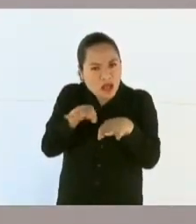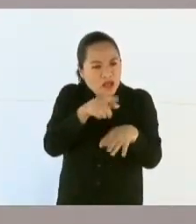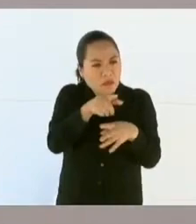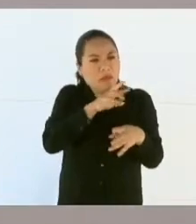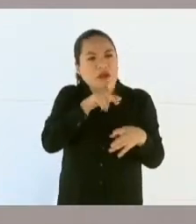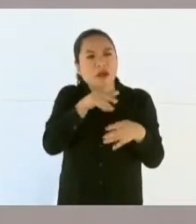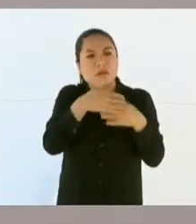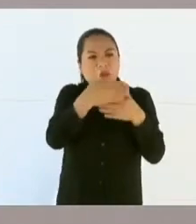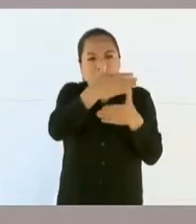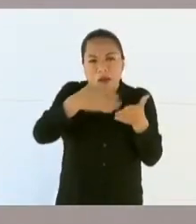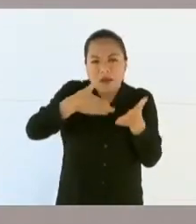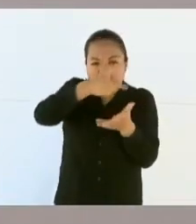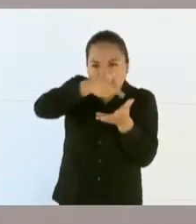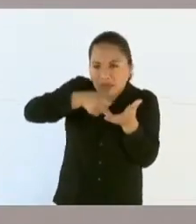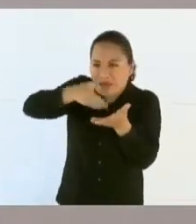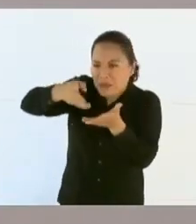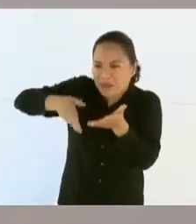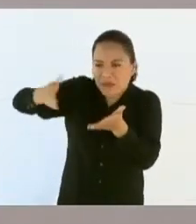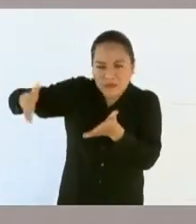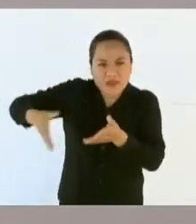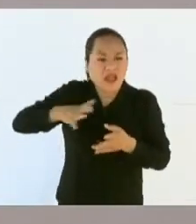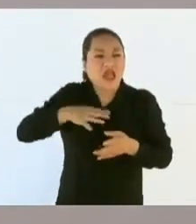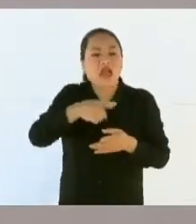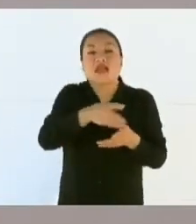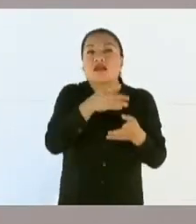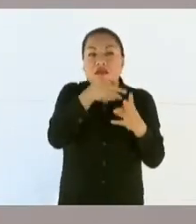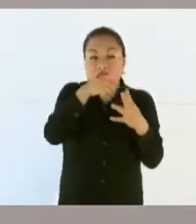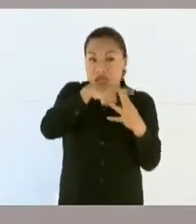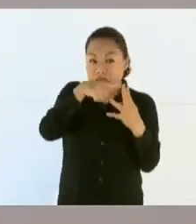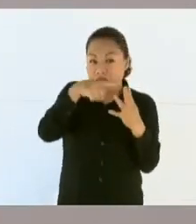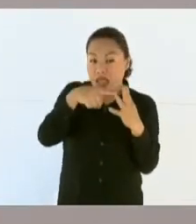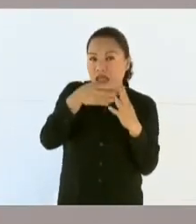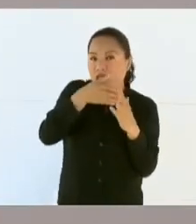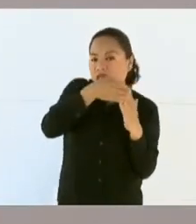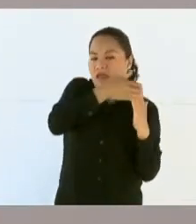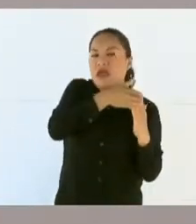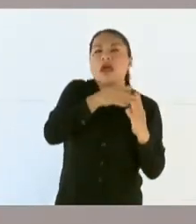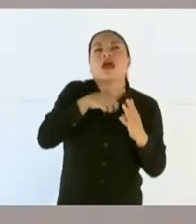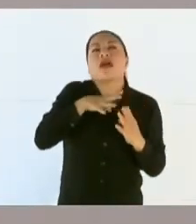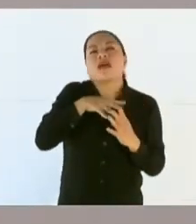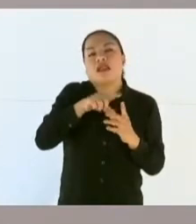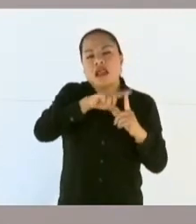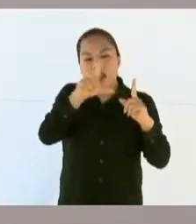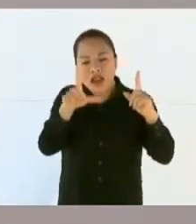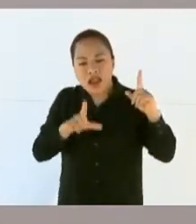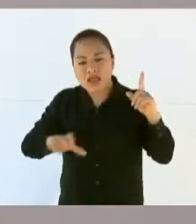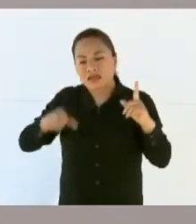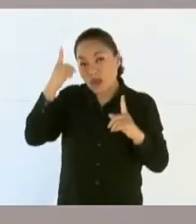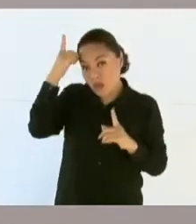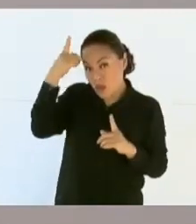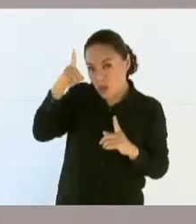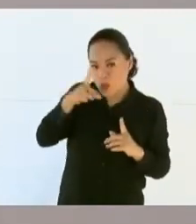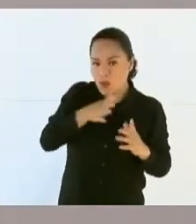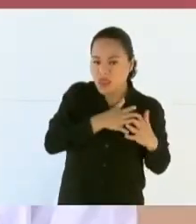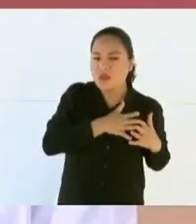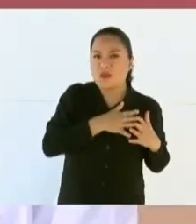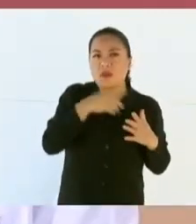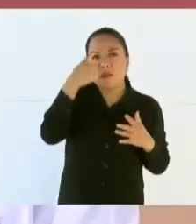pasaba a ser tierra nacional para que el gobierno vendiera esas tierras.